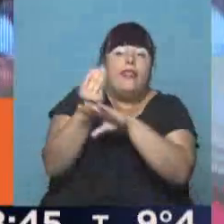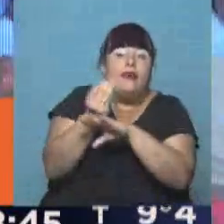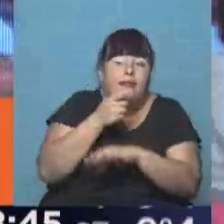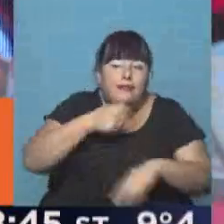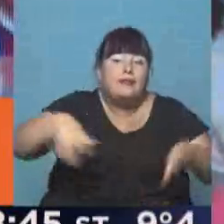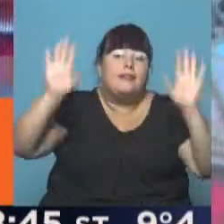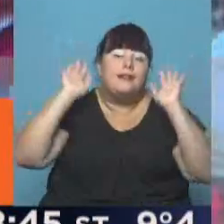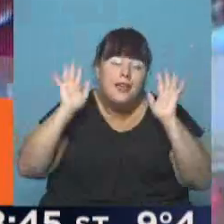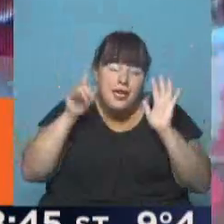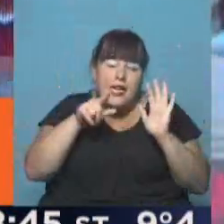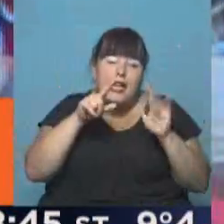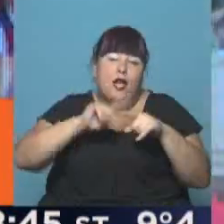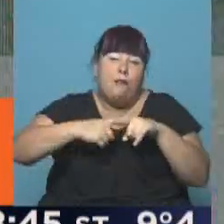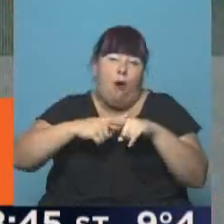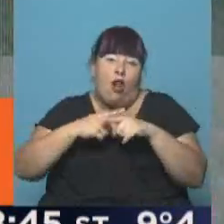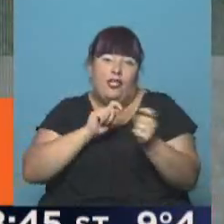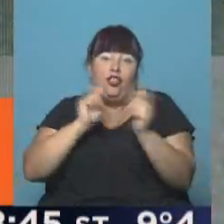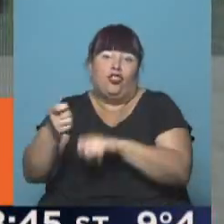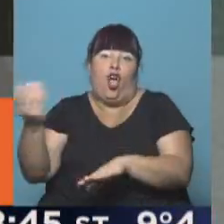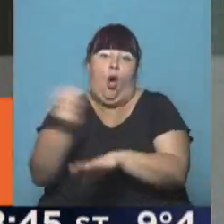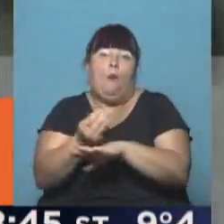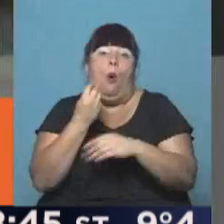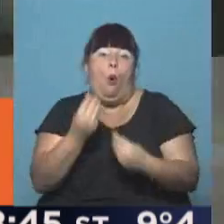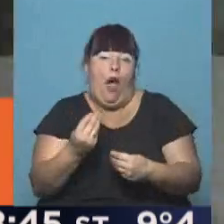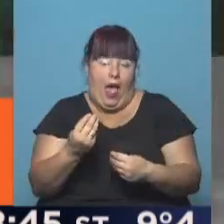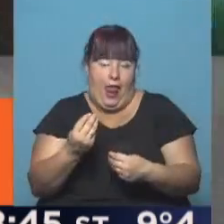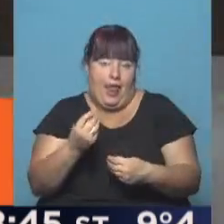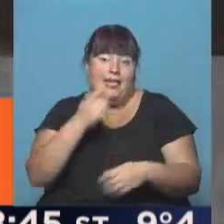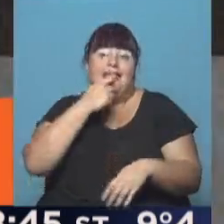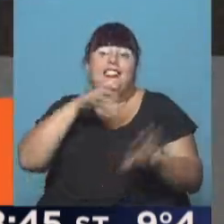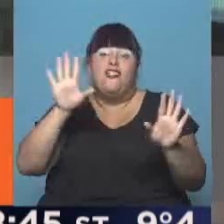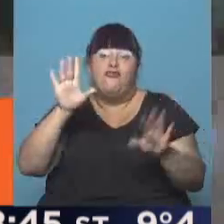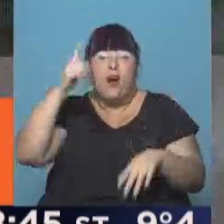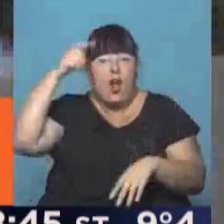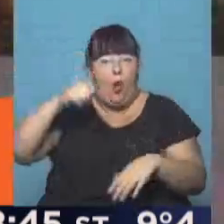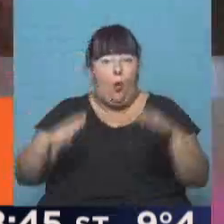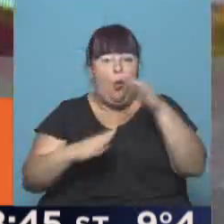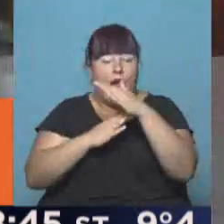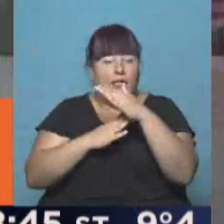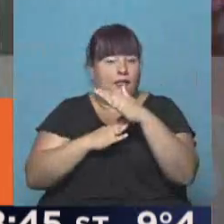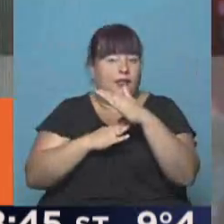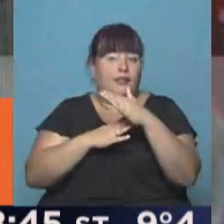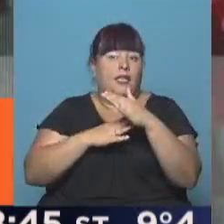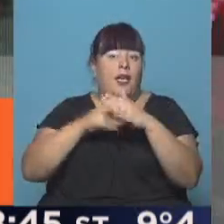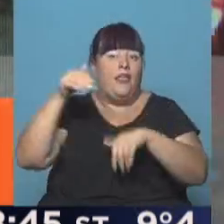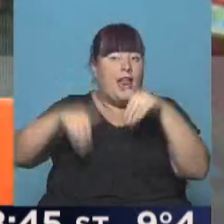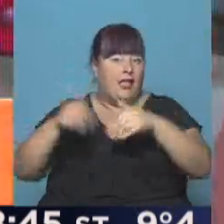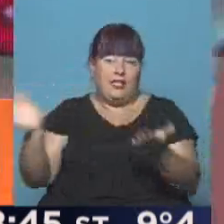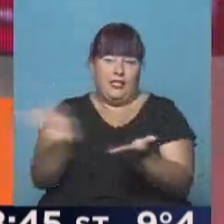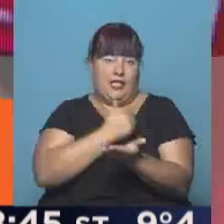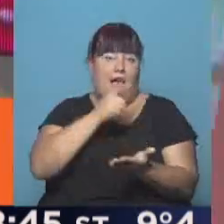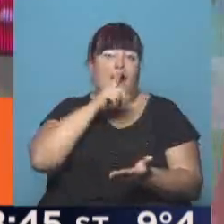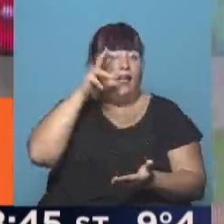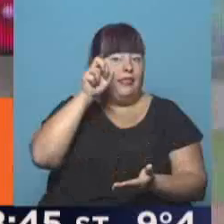eventuales políticos de reemplazo en el caso de que el Tribunal Superior Electoral destituya